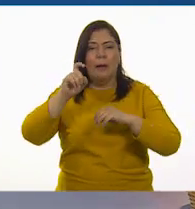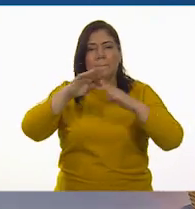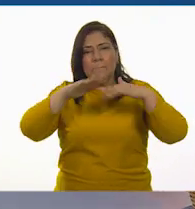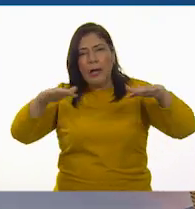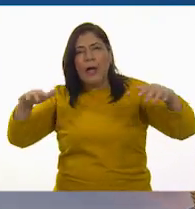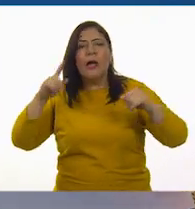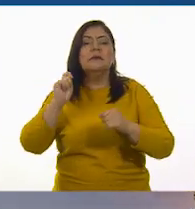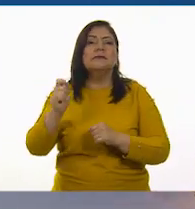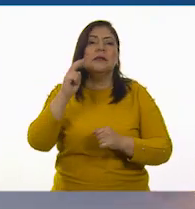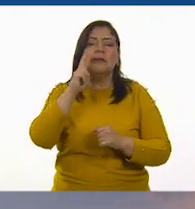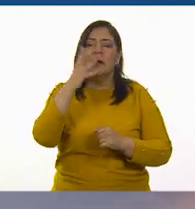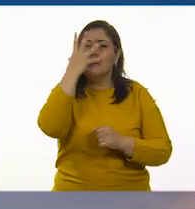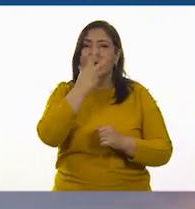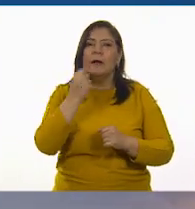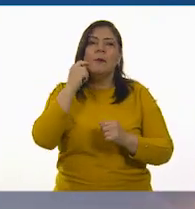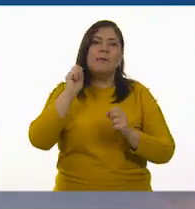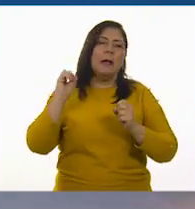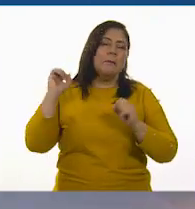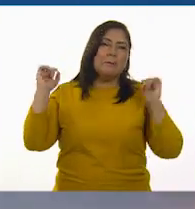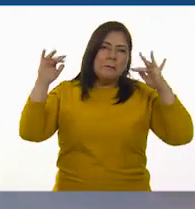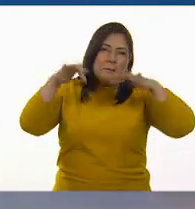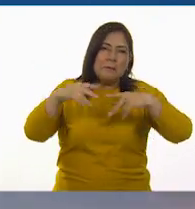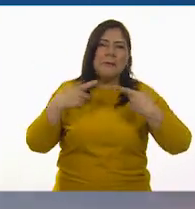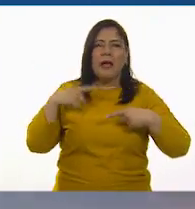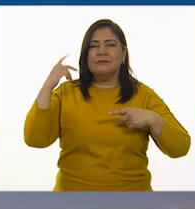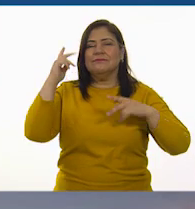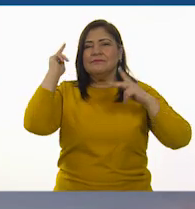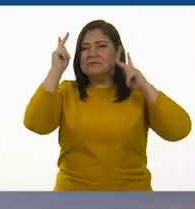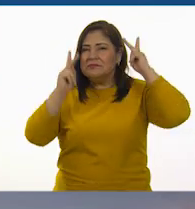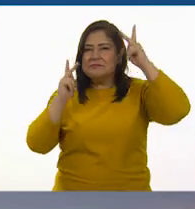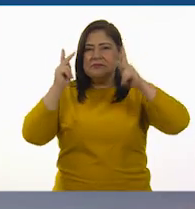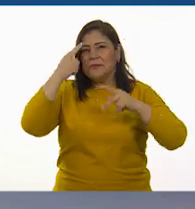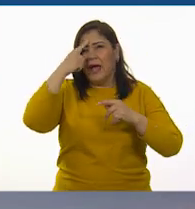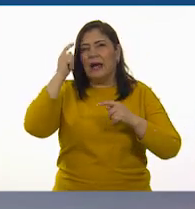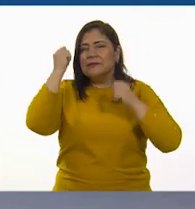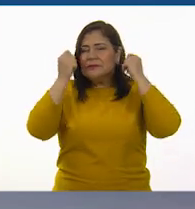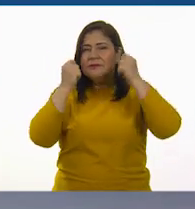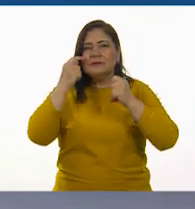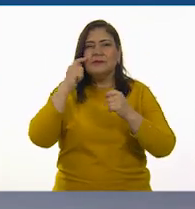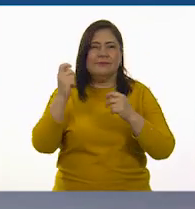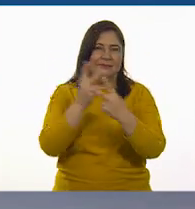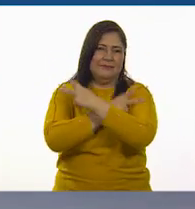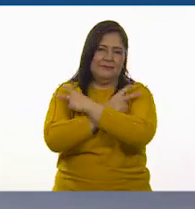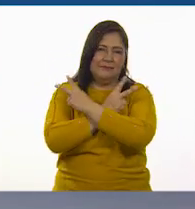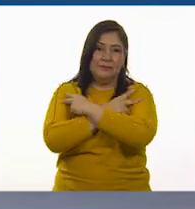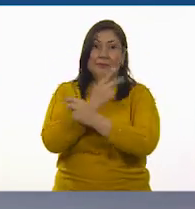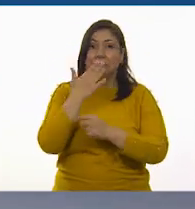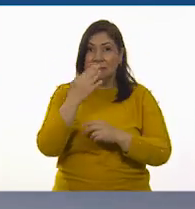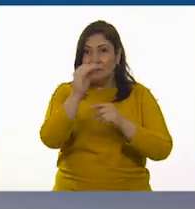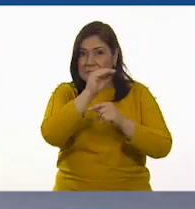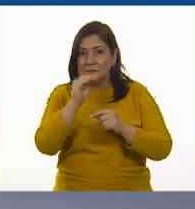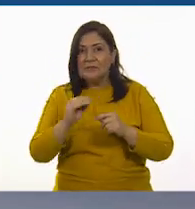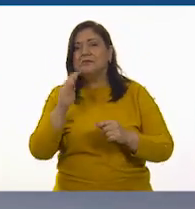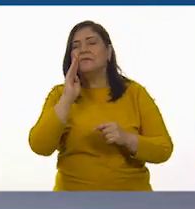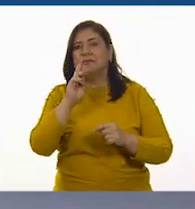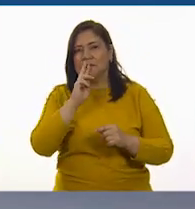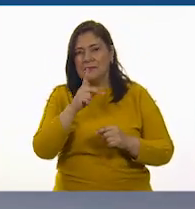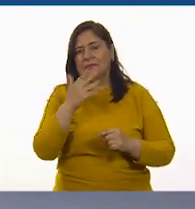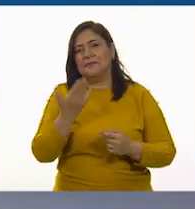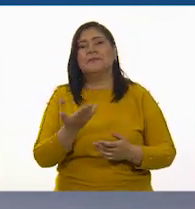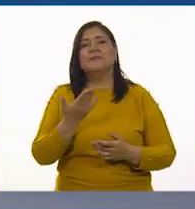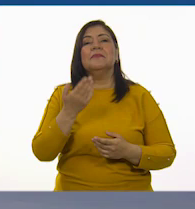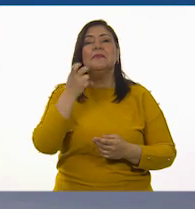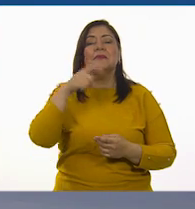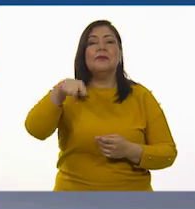los turistas en temporada vacacional. Nos espera un recorrido increíble, ¿no creen? No olviden poner